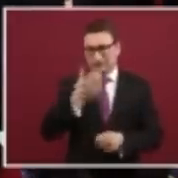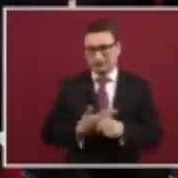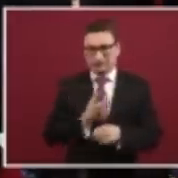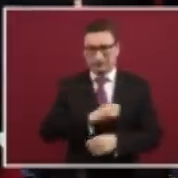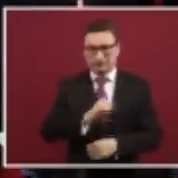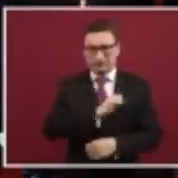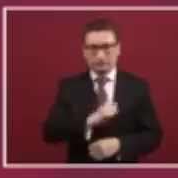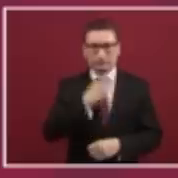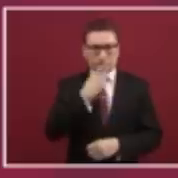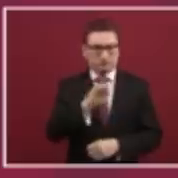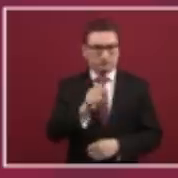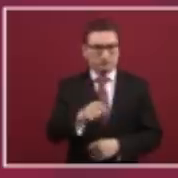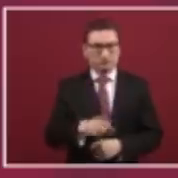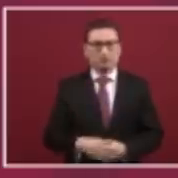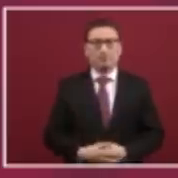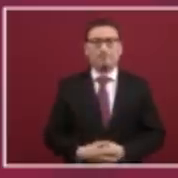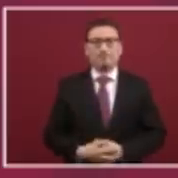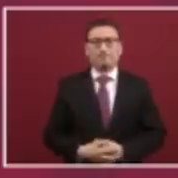Salud,